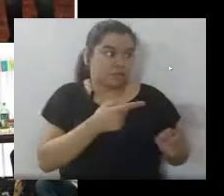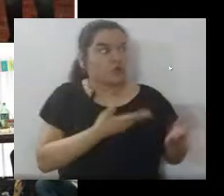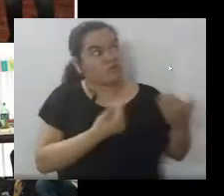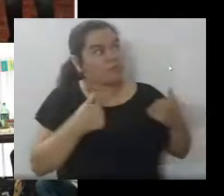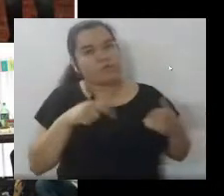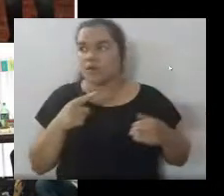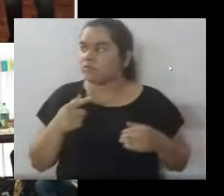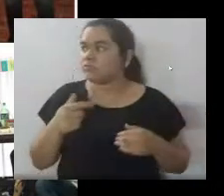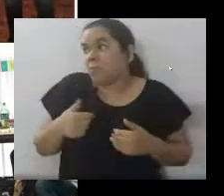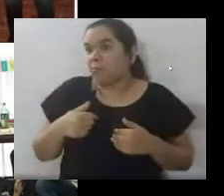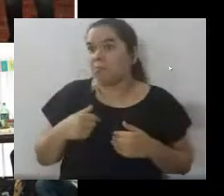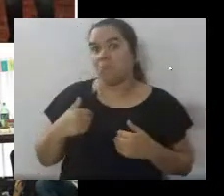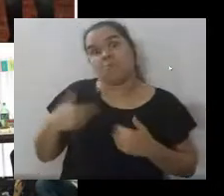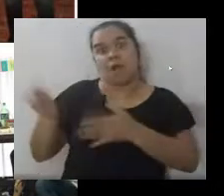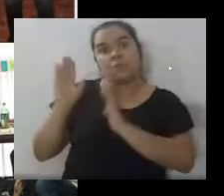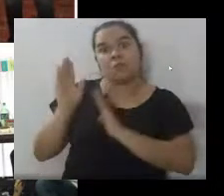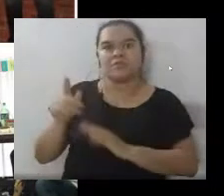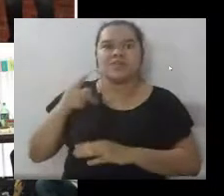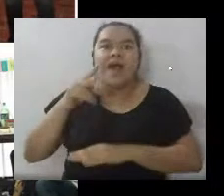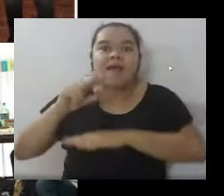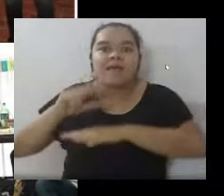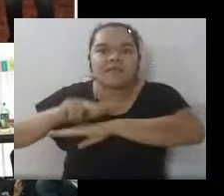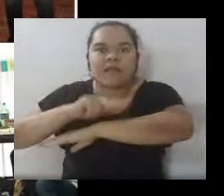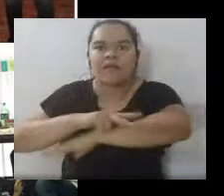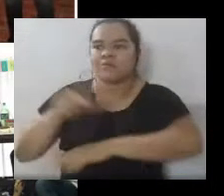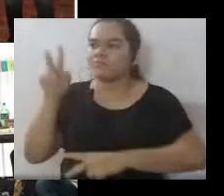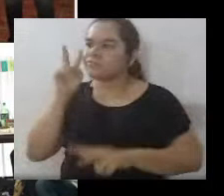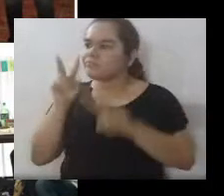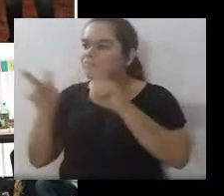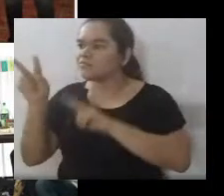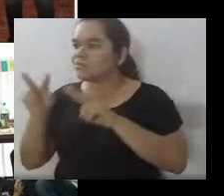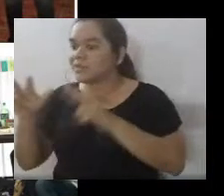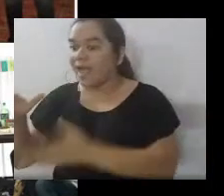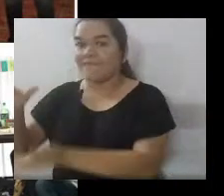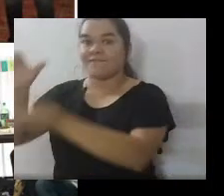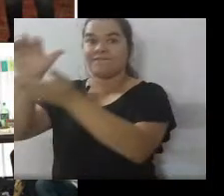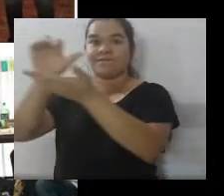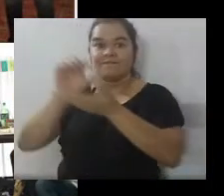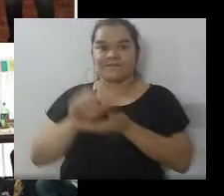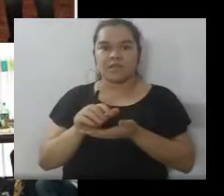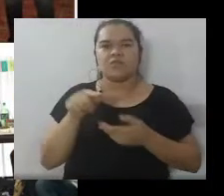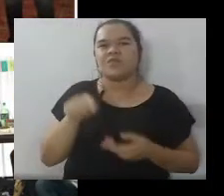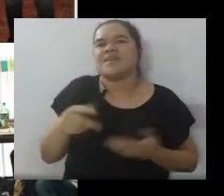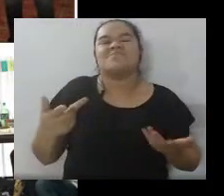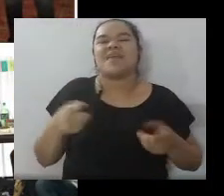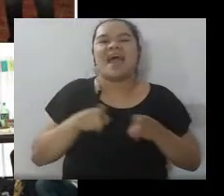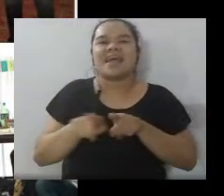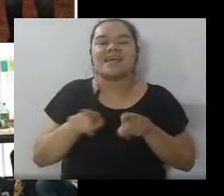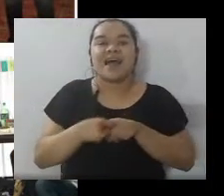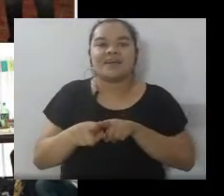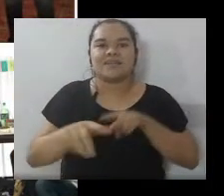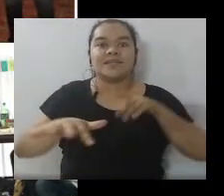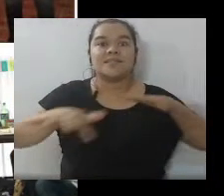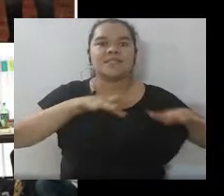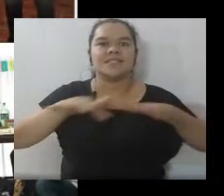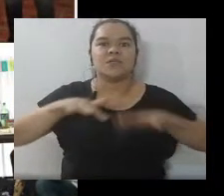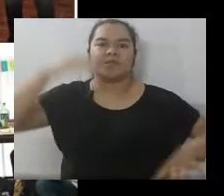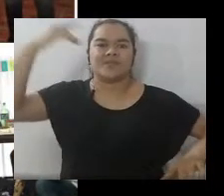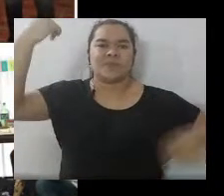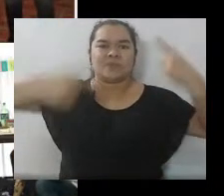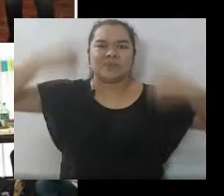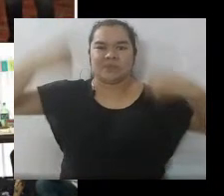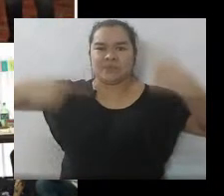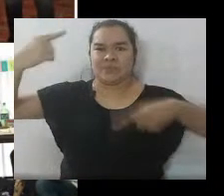buscar la materia prima. Entonces, lo que le quiero transmitir es que es una carrera que todo el tiempo